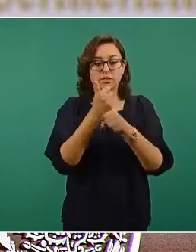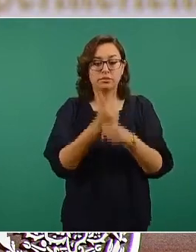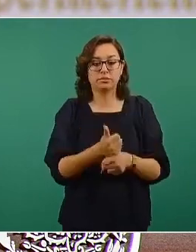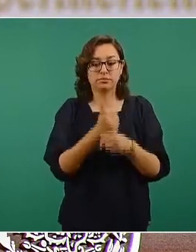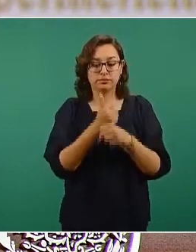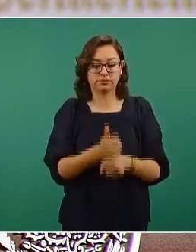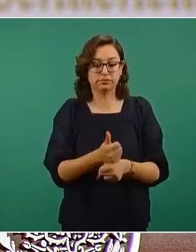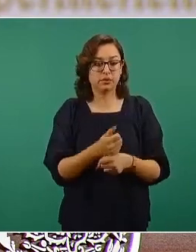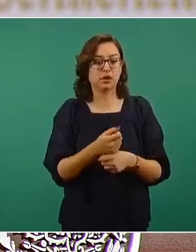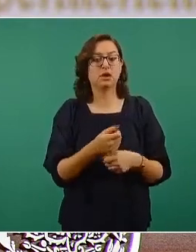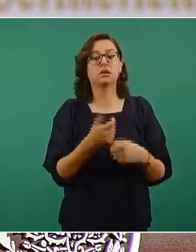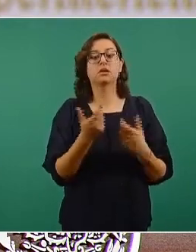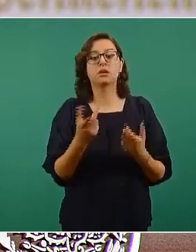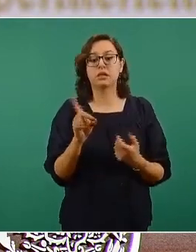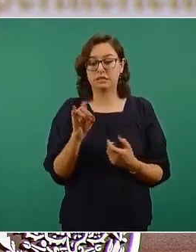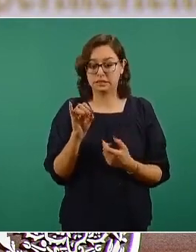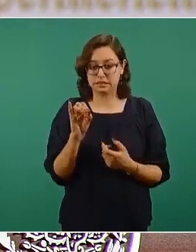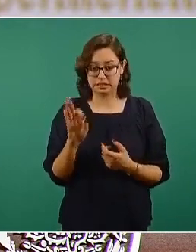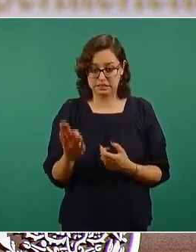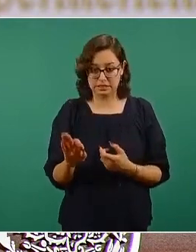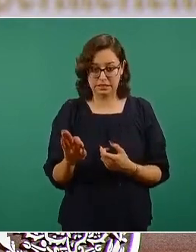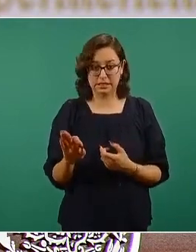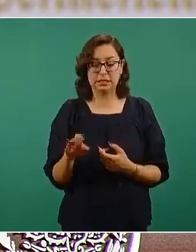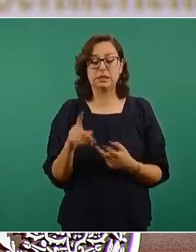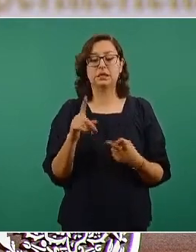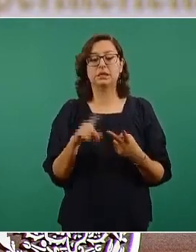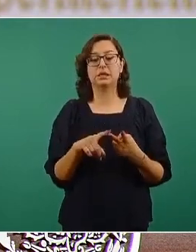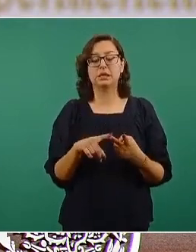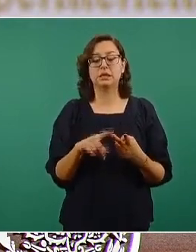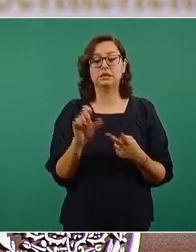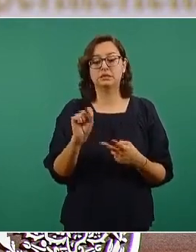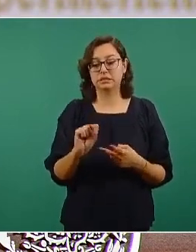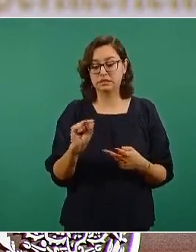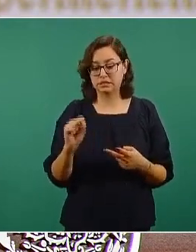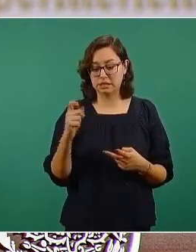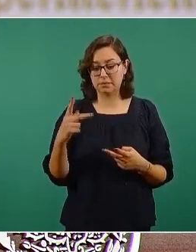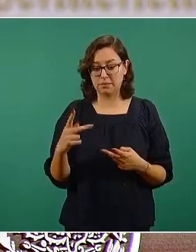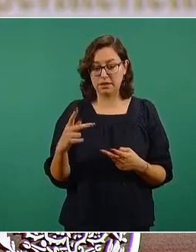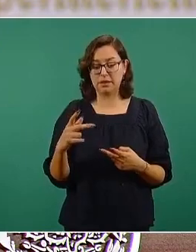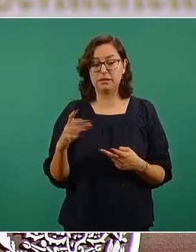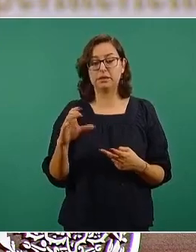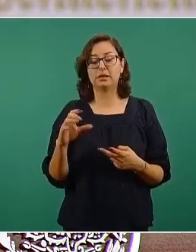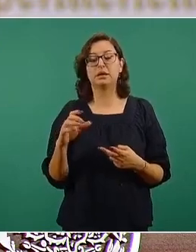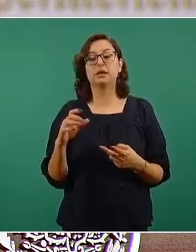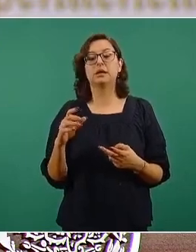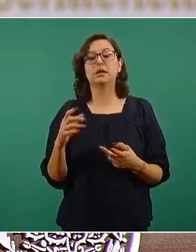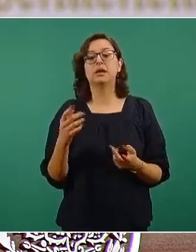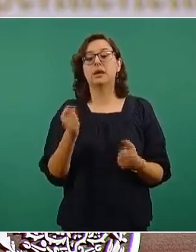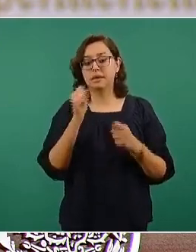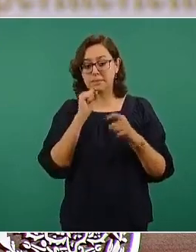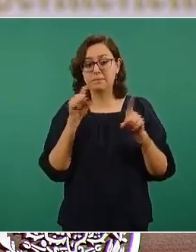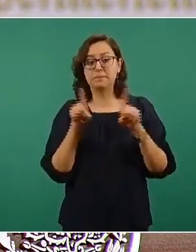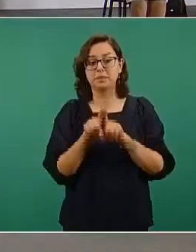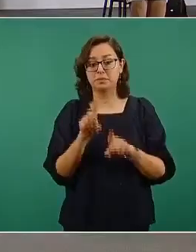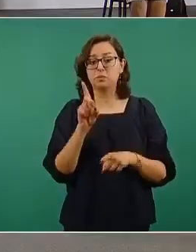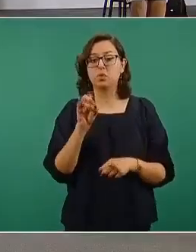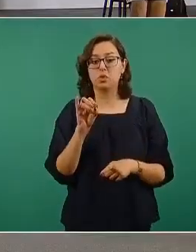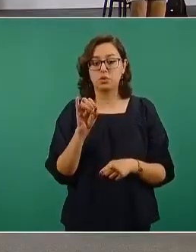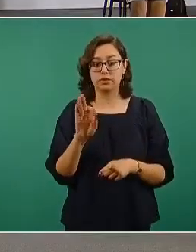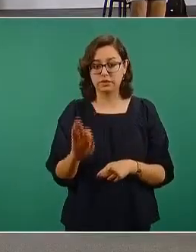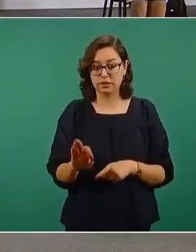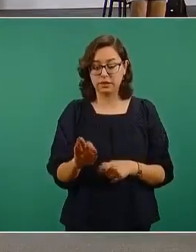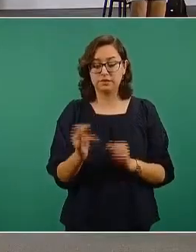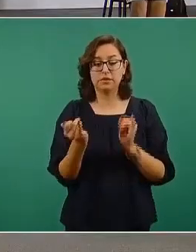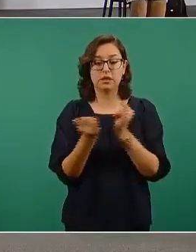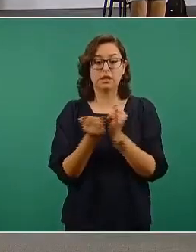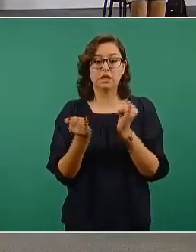como decía yo, el DIF, la Secretaría de Seguridad Ciudadana de la Ciudad de México, el DIF también, y la Procuraduría